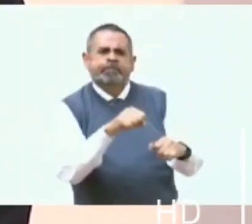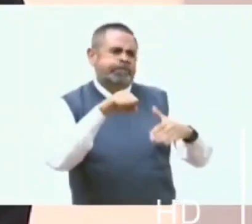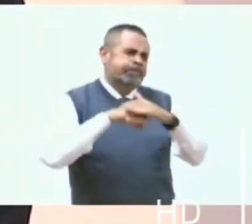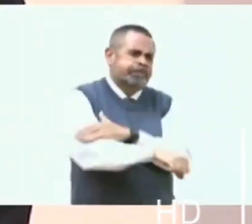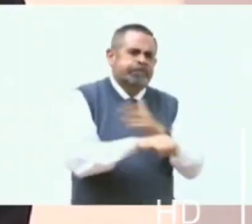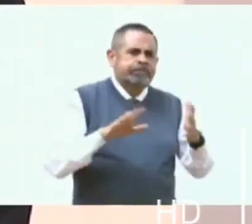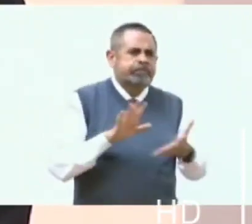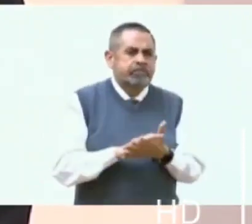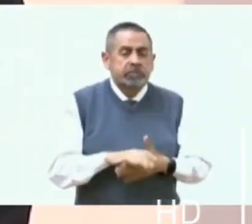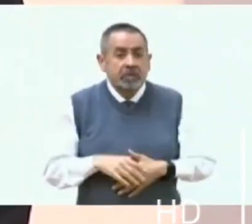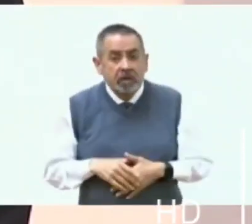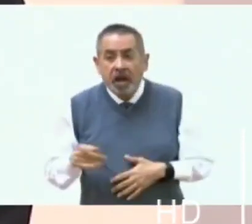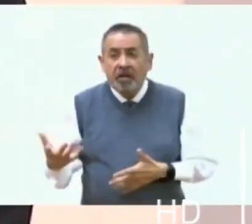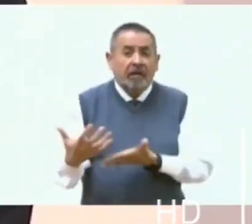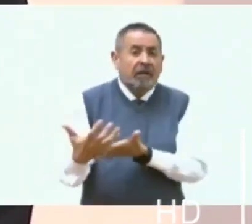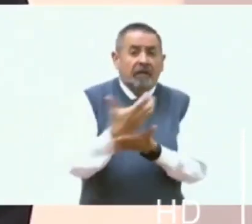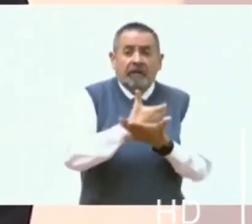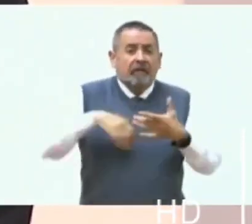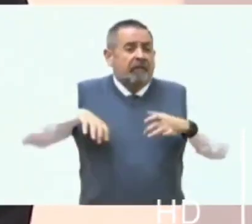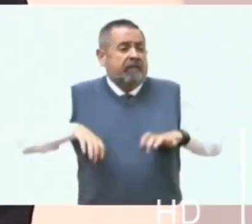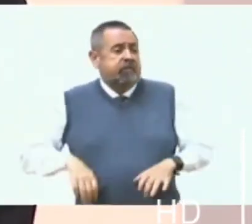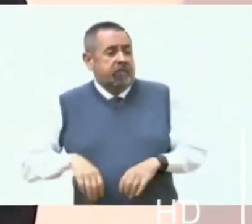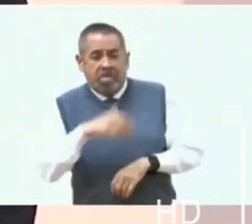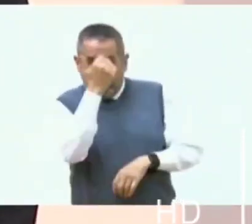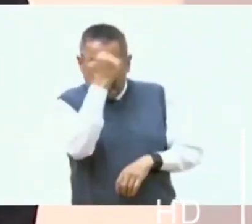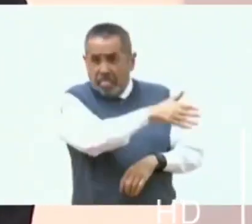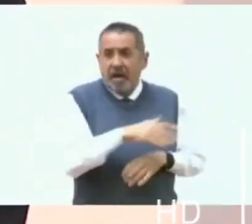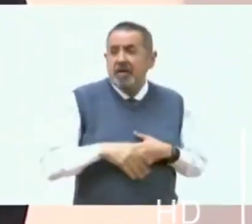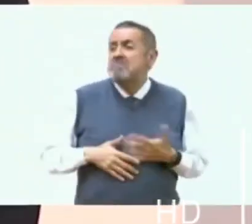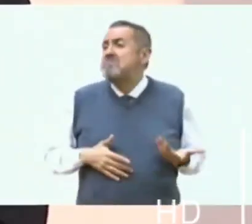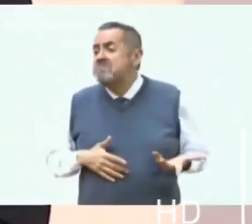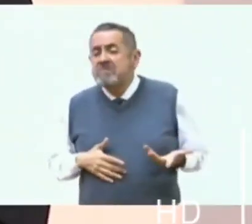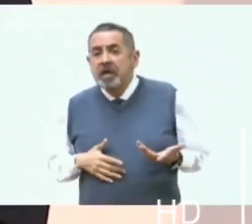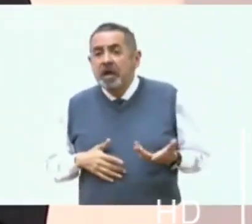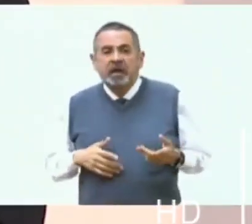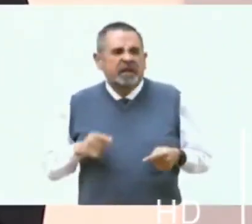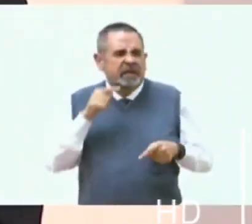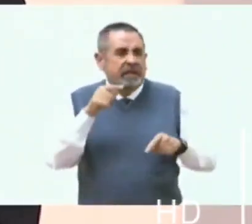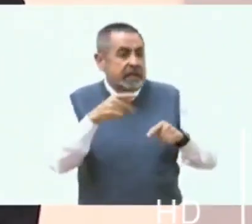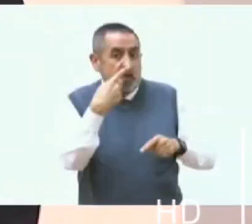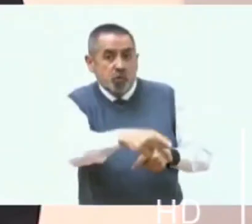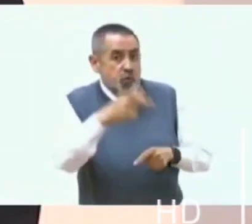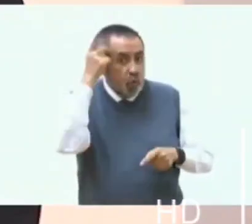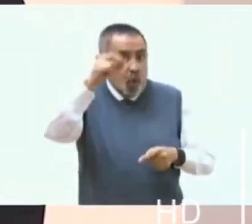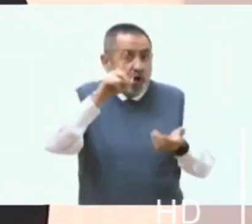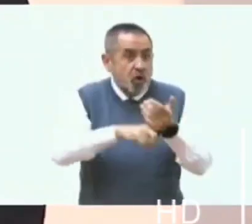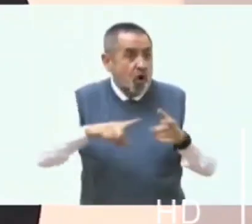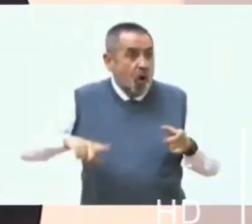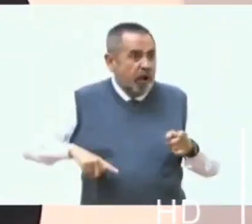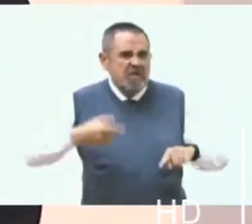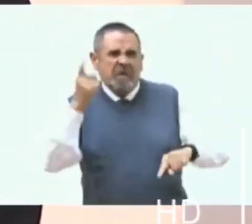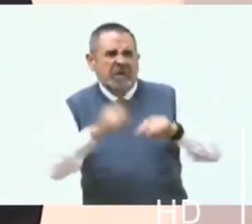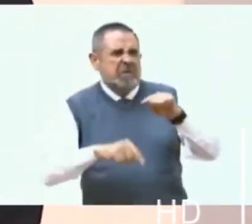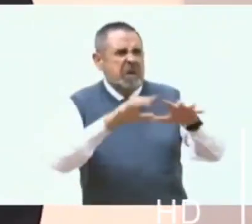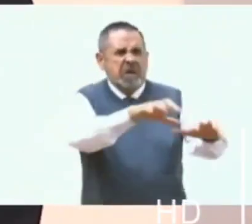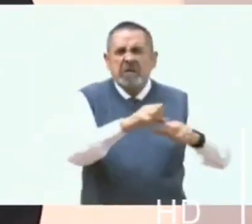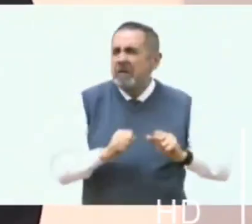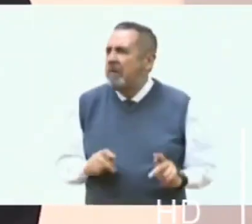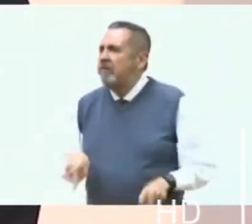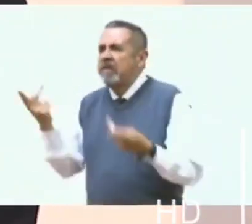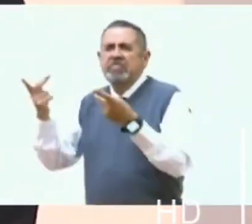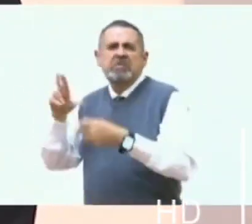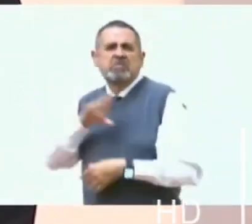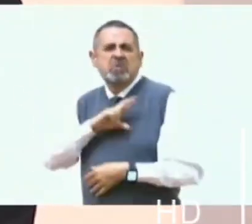inmensas fortunas al amparo del poder y privatizó los bienes de la nación. La obra